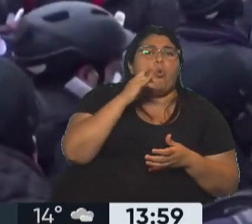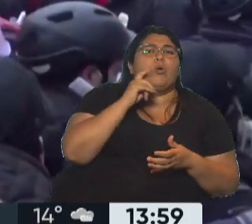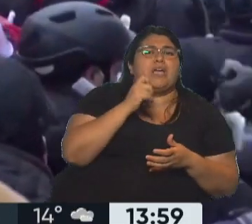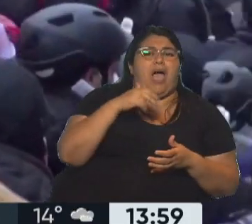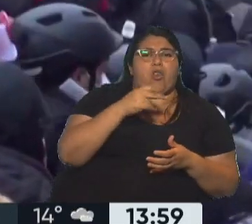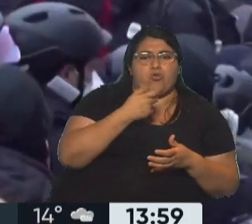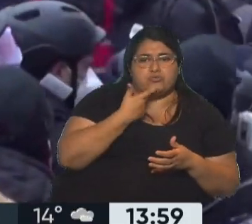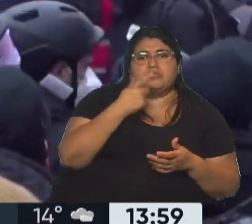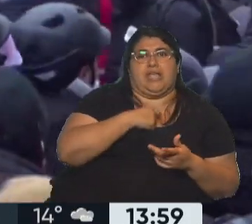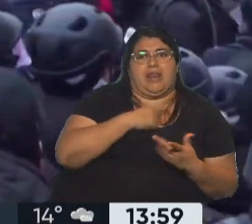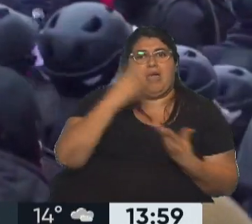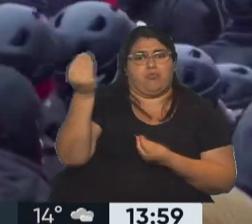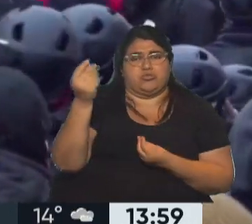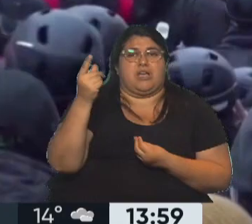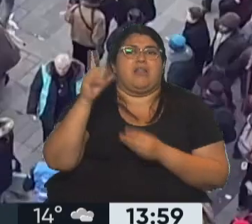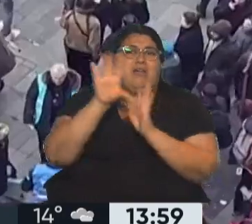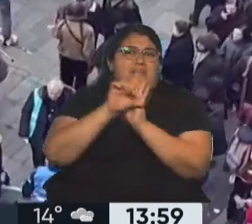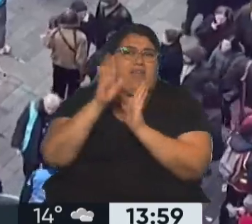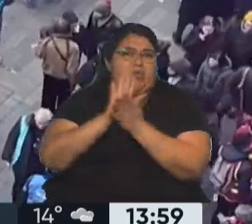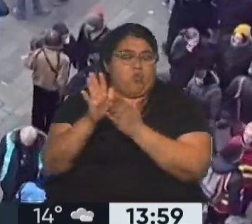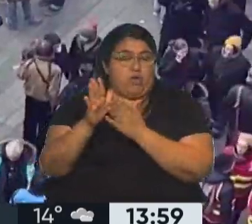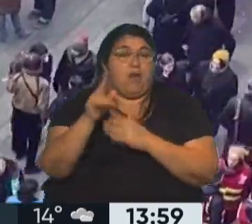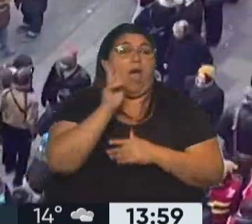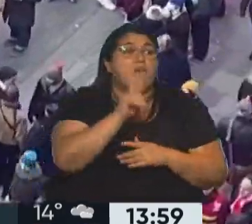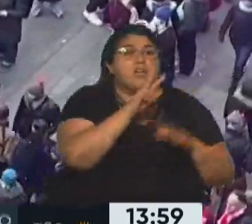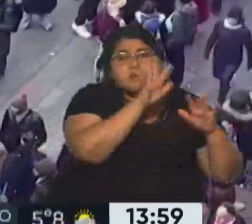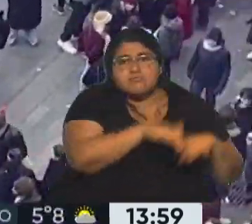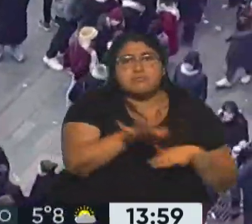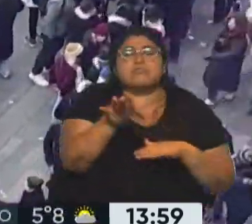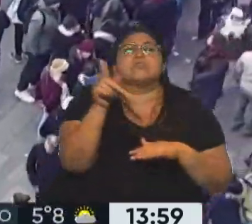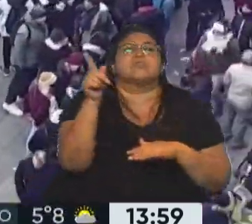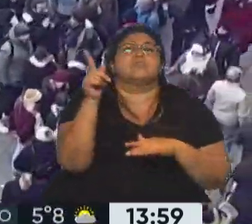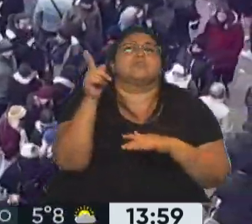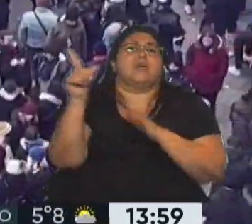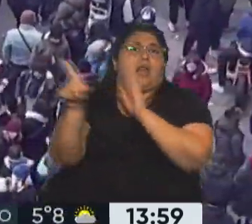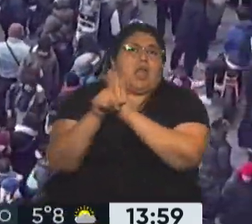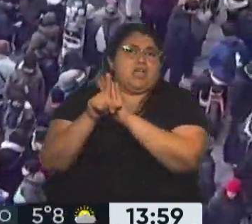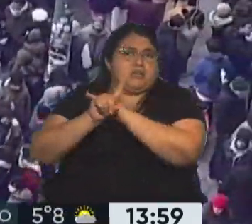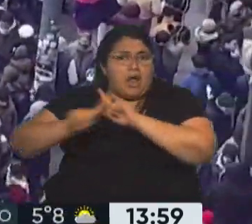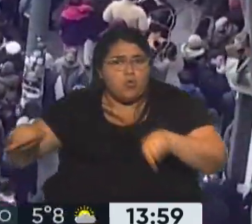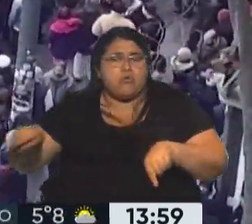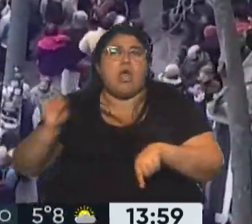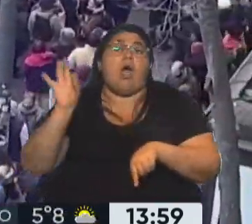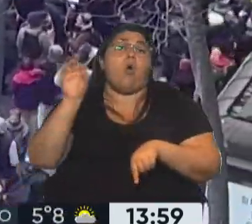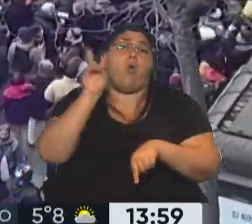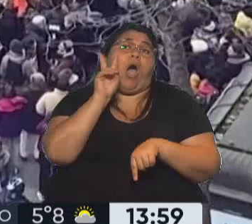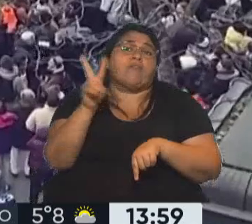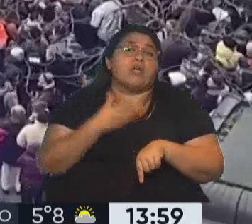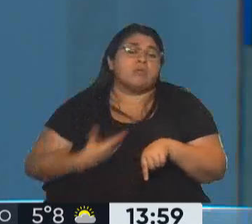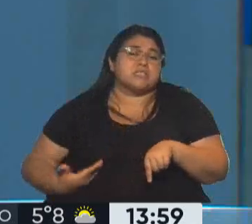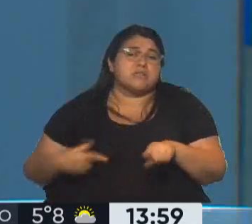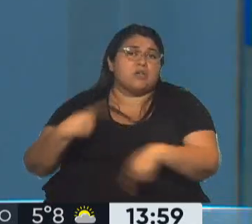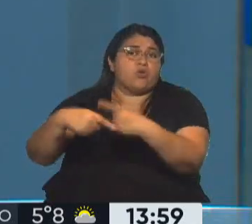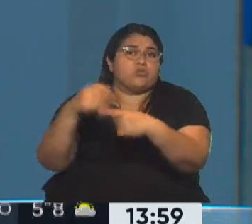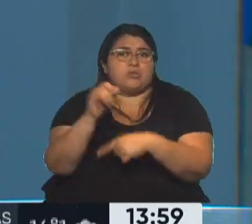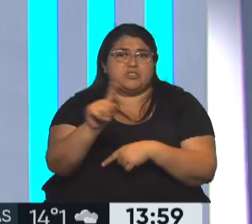esta reforma. Veremos qué pasa si las calles logran que dé marcha atrás o si finalmente Macron avanza con esta reforma jubilatoria en